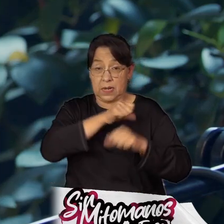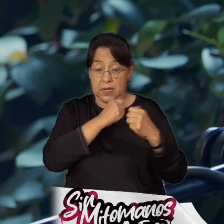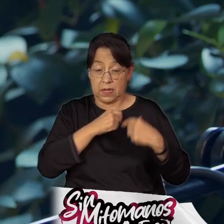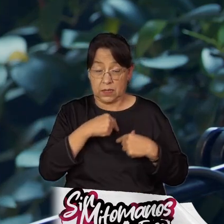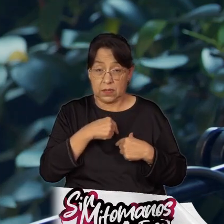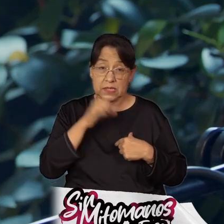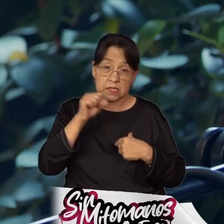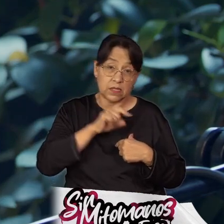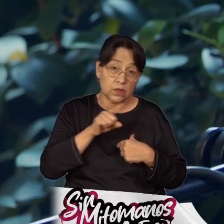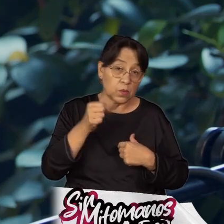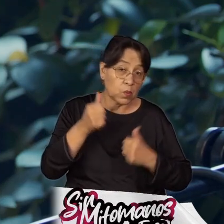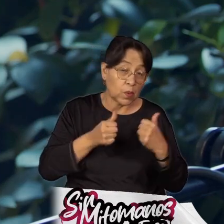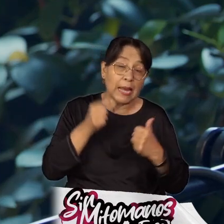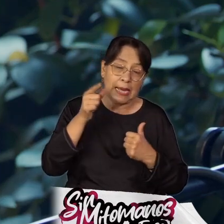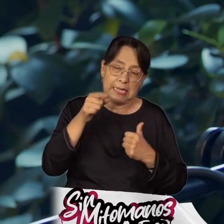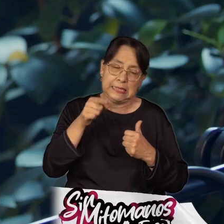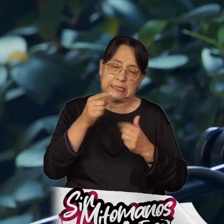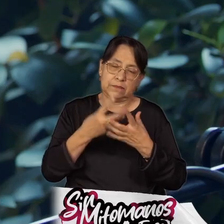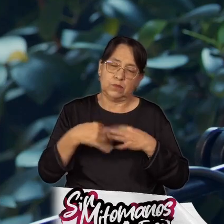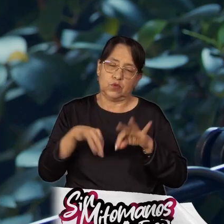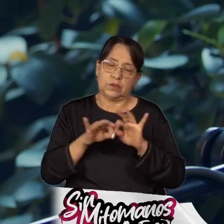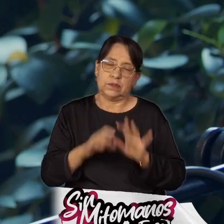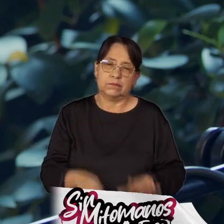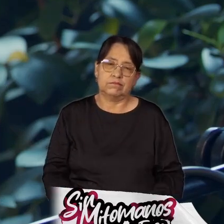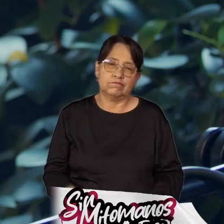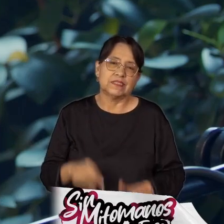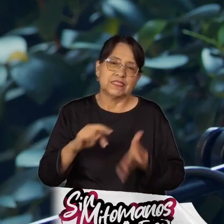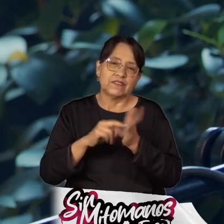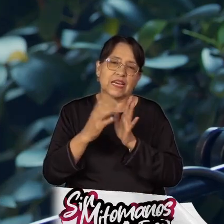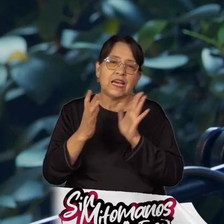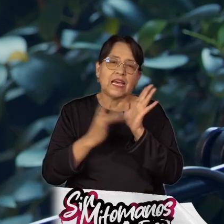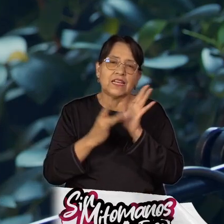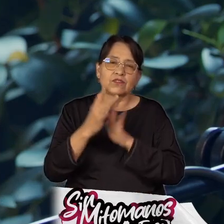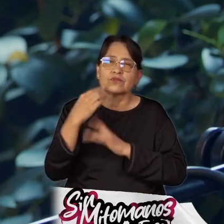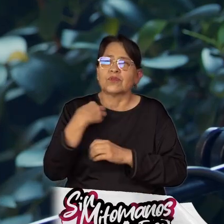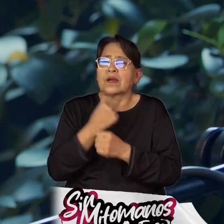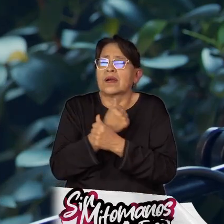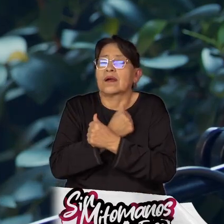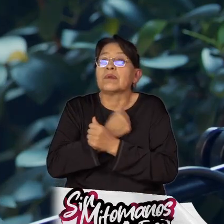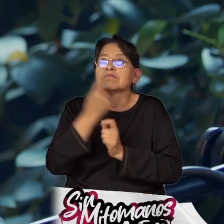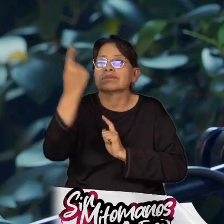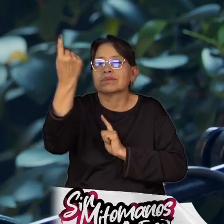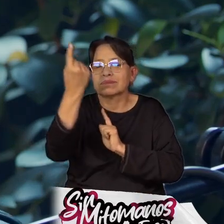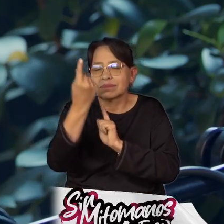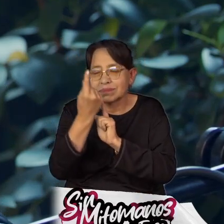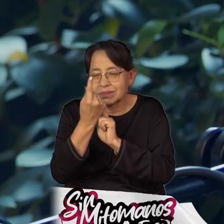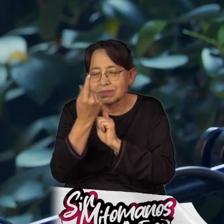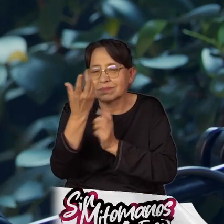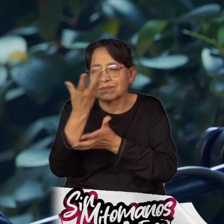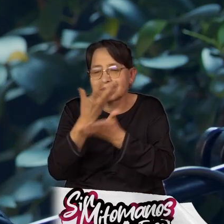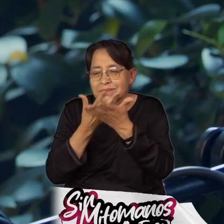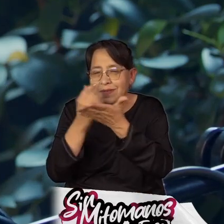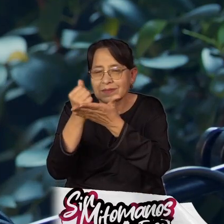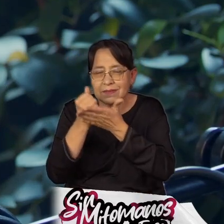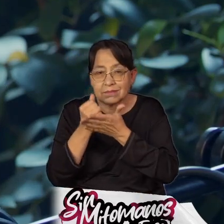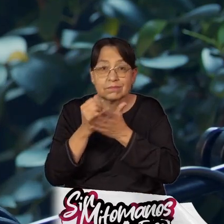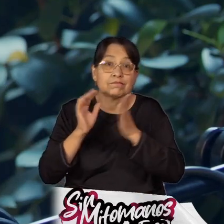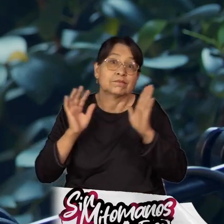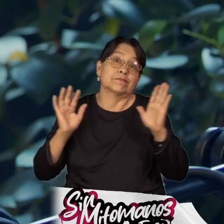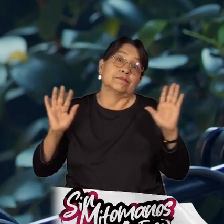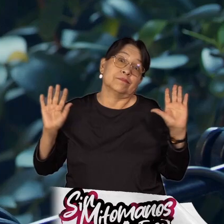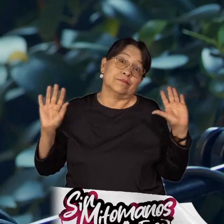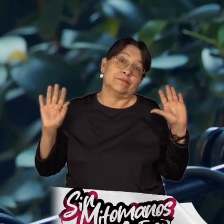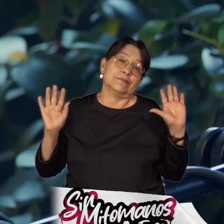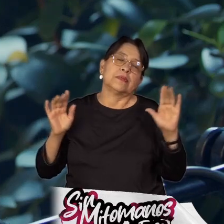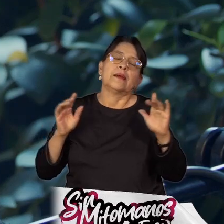corazón. Eso es lo que en realidad importa. El reino de los cielos que se acerque a ti, pero que tú también, con lo que tengas o no tengas, causes que el reino de